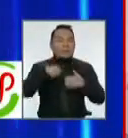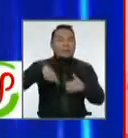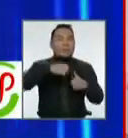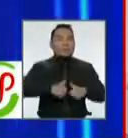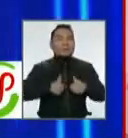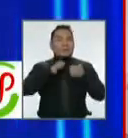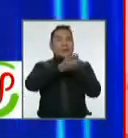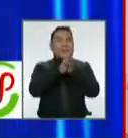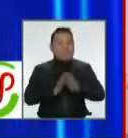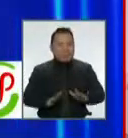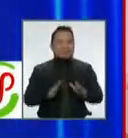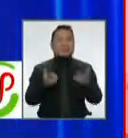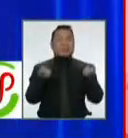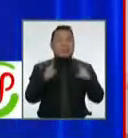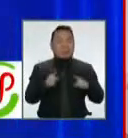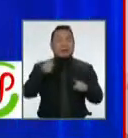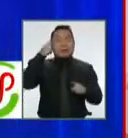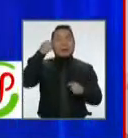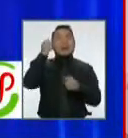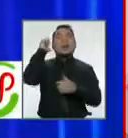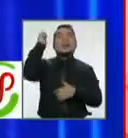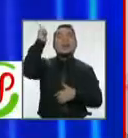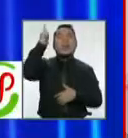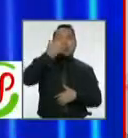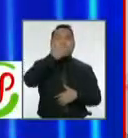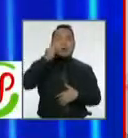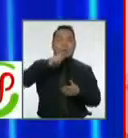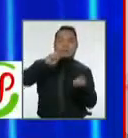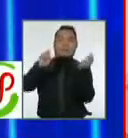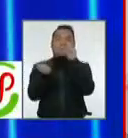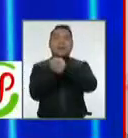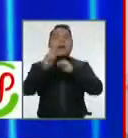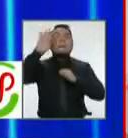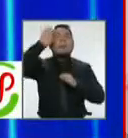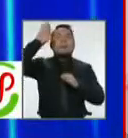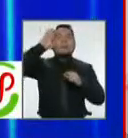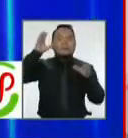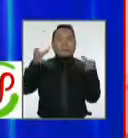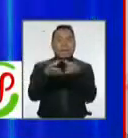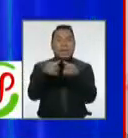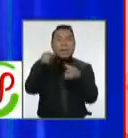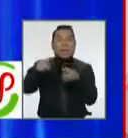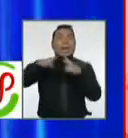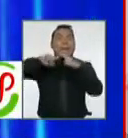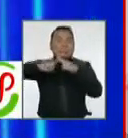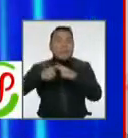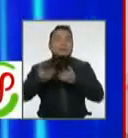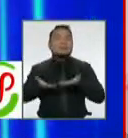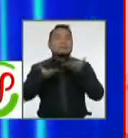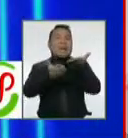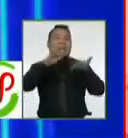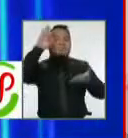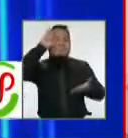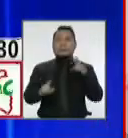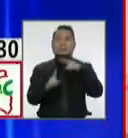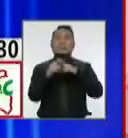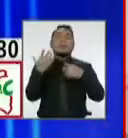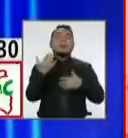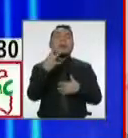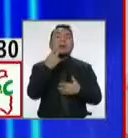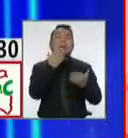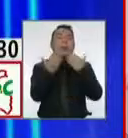final Arana, en esa polarización con Keiko, cumple un papel, digamos, de polarizar y de él decir